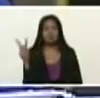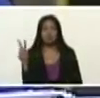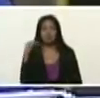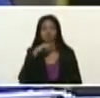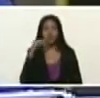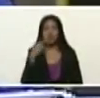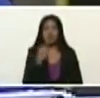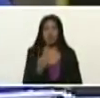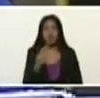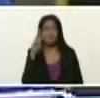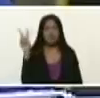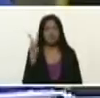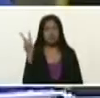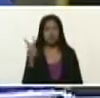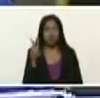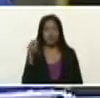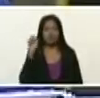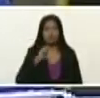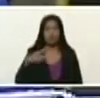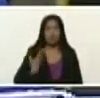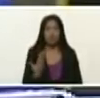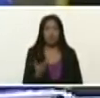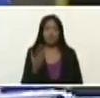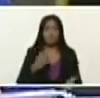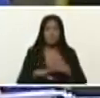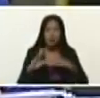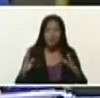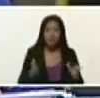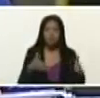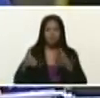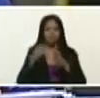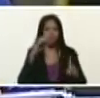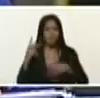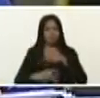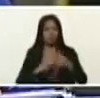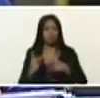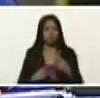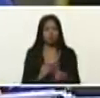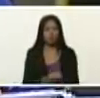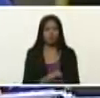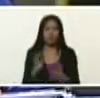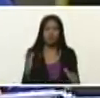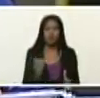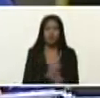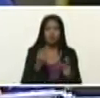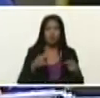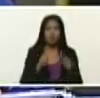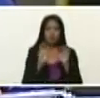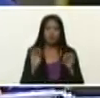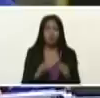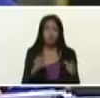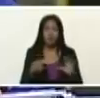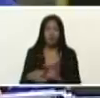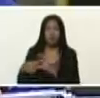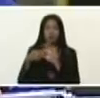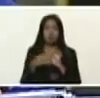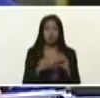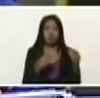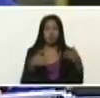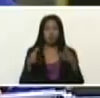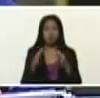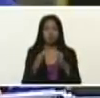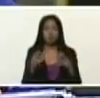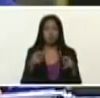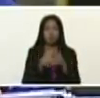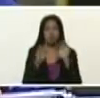digo, Venezuela sí se puede. Vamos por el camino de la producción, de la recuperación, de la unión y el encadenamiento